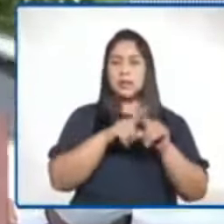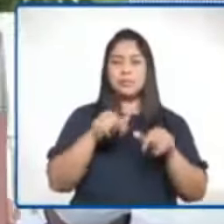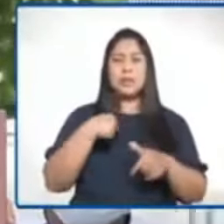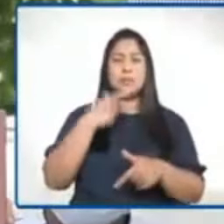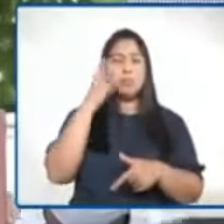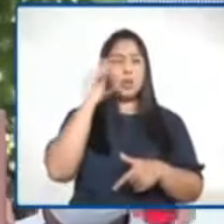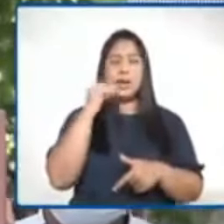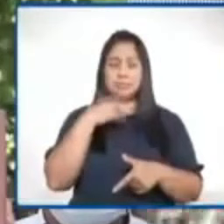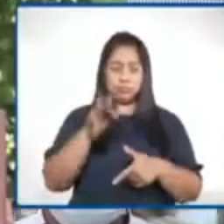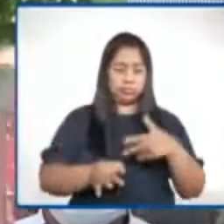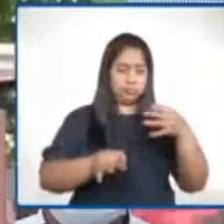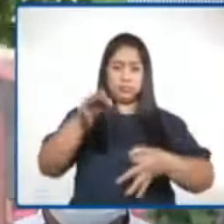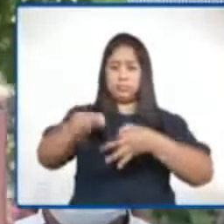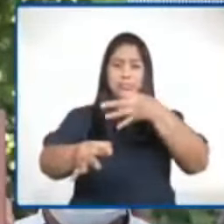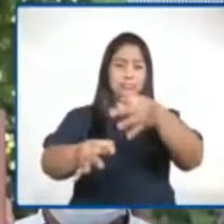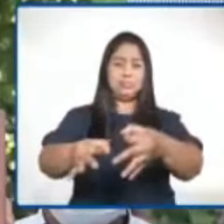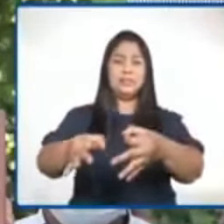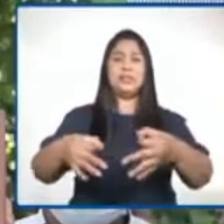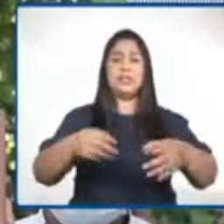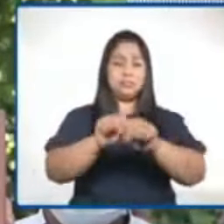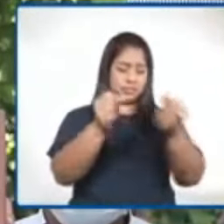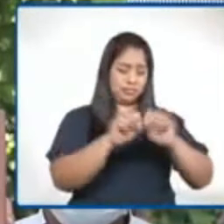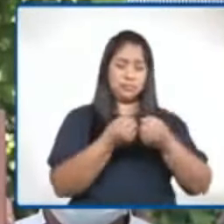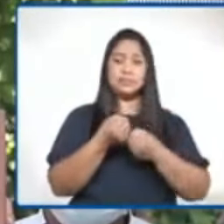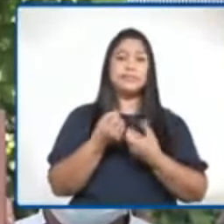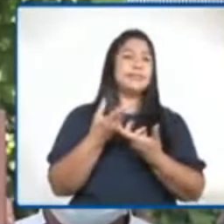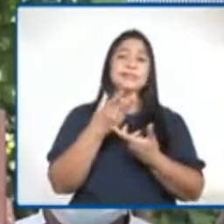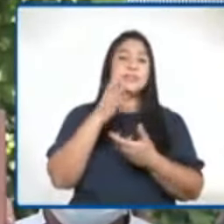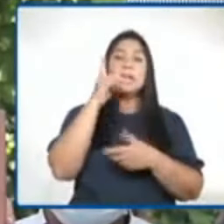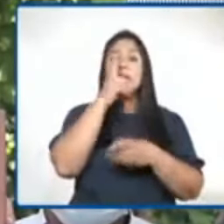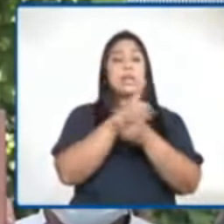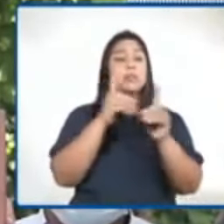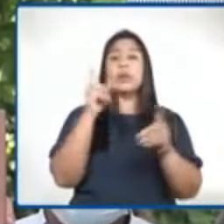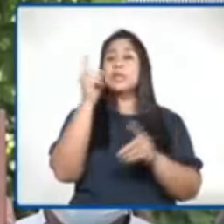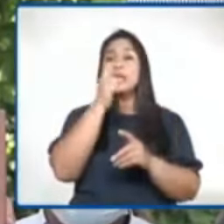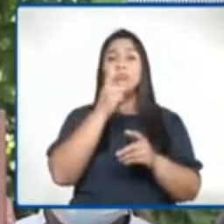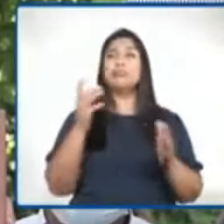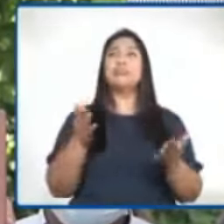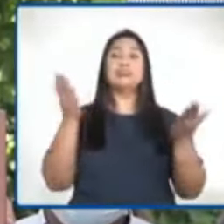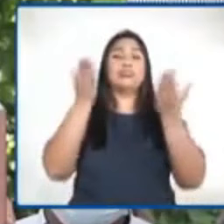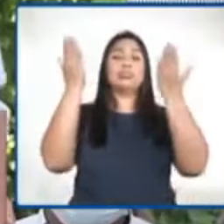baches, sino que también que no posibilitaba que la democracia creciera en su economía.